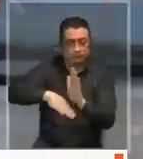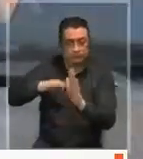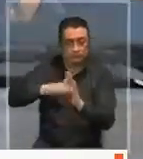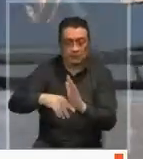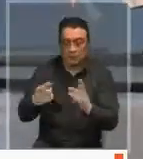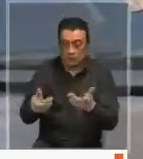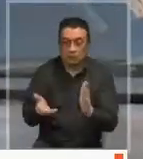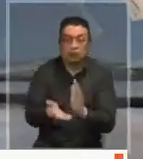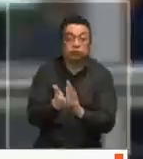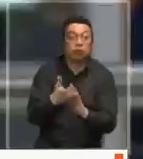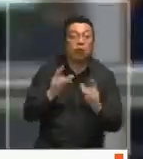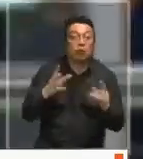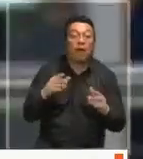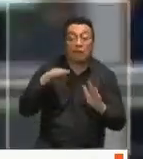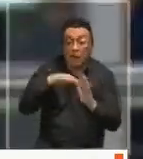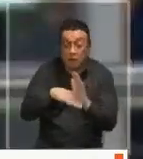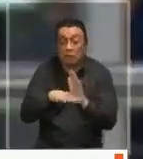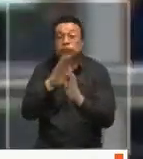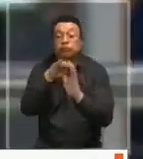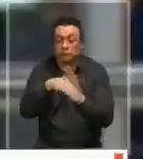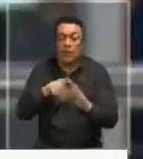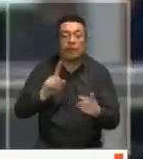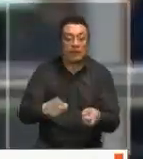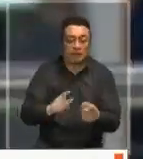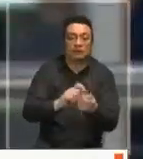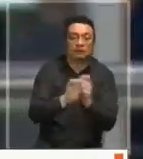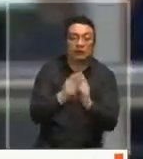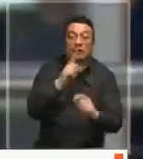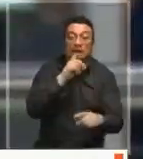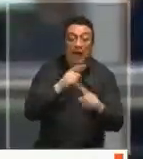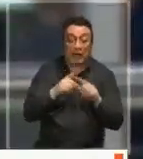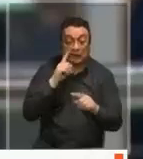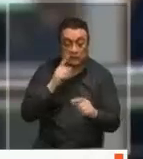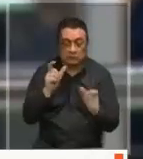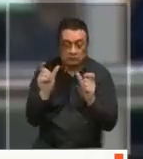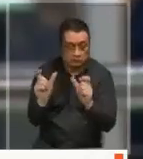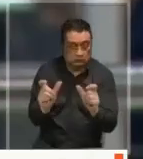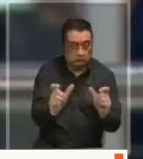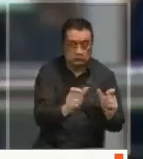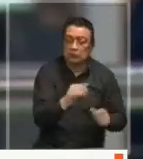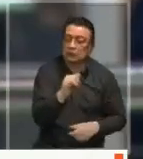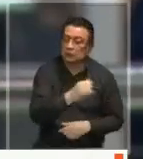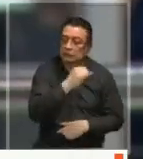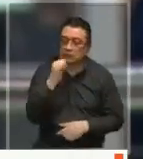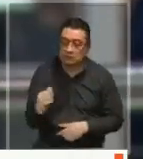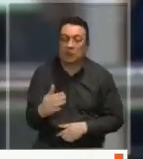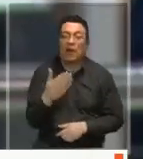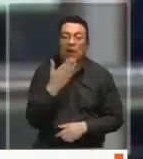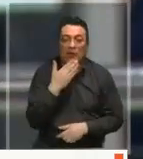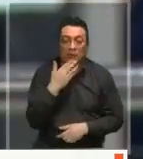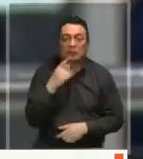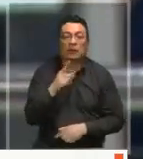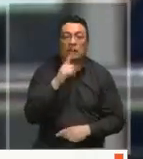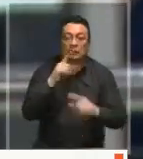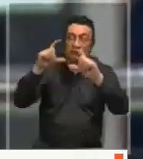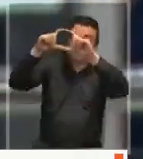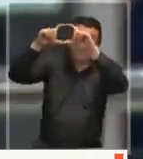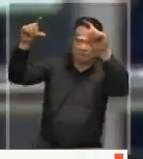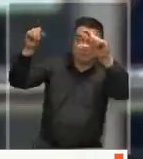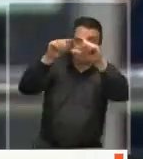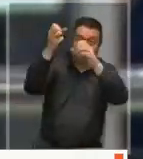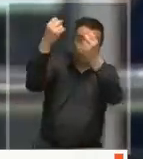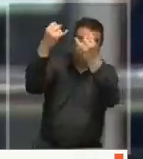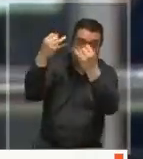alza, cada vez que hay una baja. Y en el caso de los taxis, una de las fiscalizaciones que se hace permanentemente también tiene que ver con los taxímetros, así como